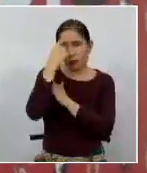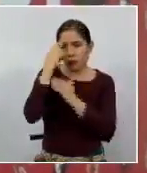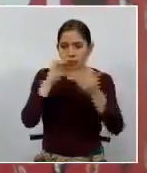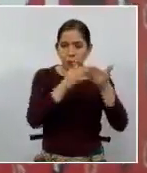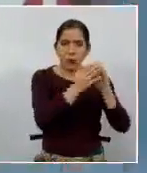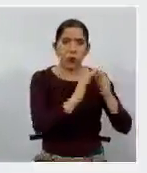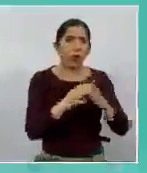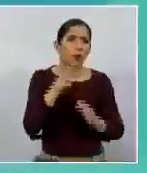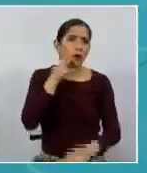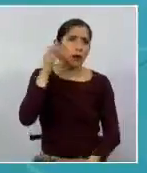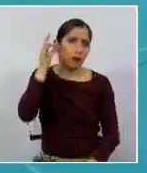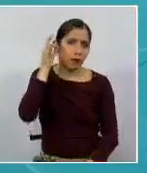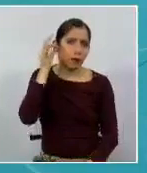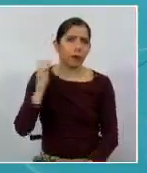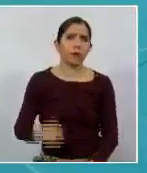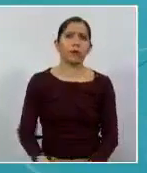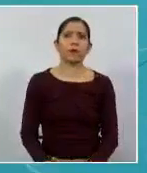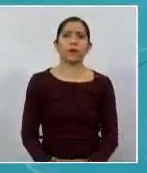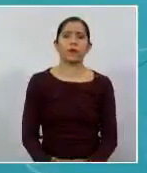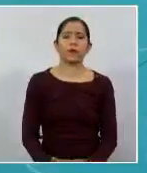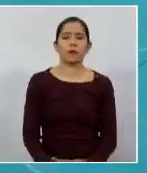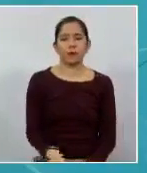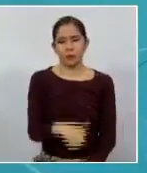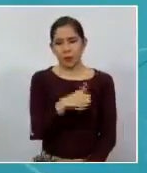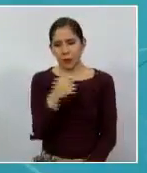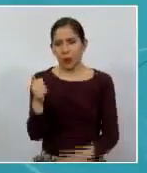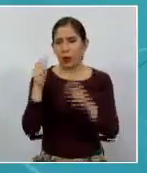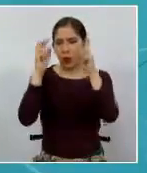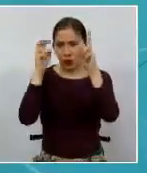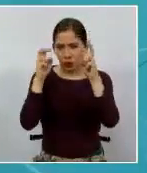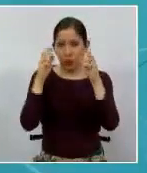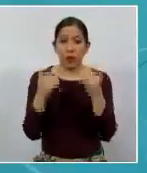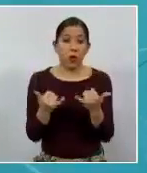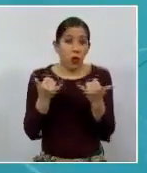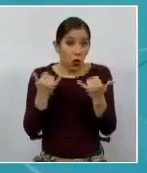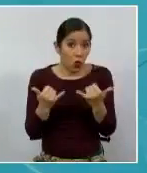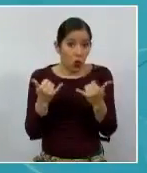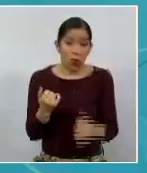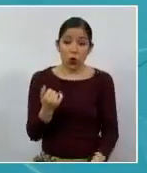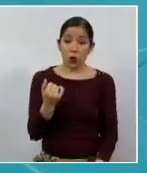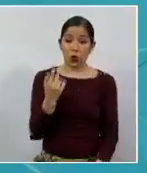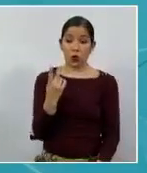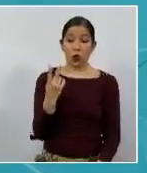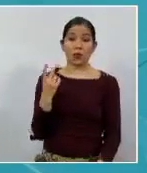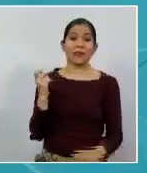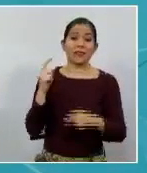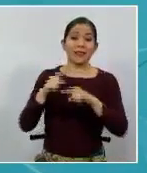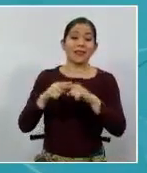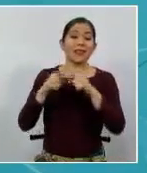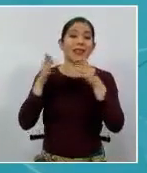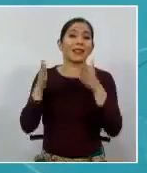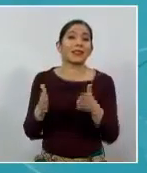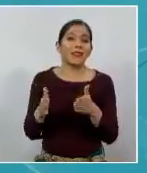indígenas. Y en otros temas, hoy 2 exministros de Yanine Áñez van a declarar como testigos.